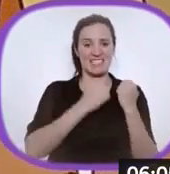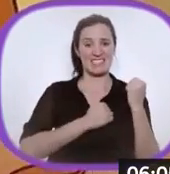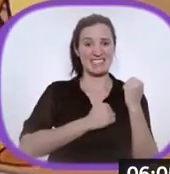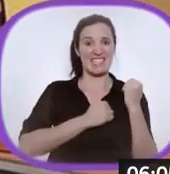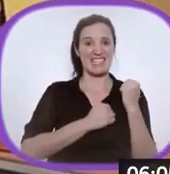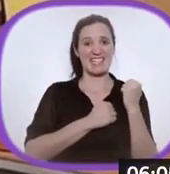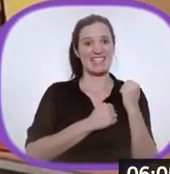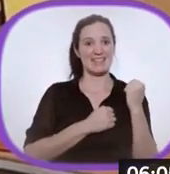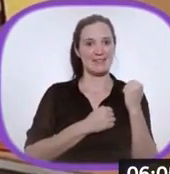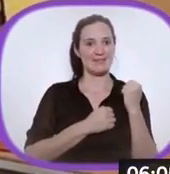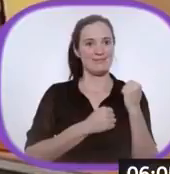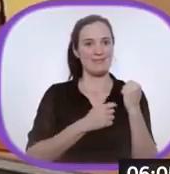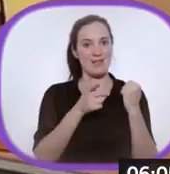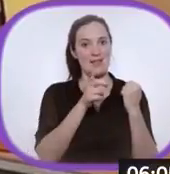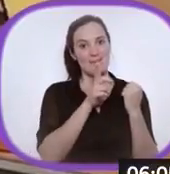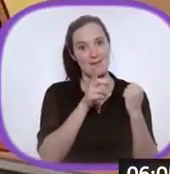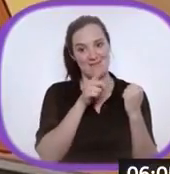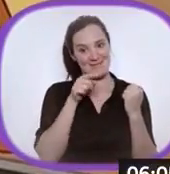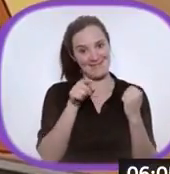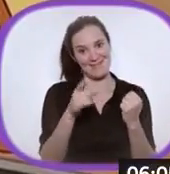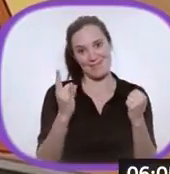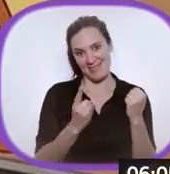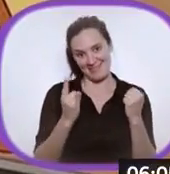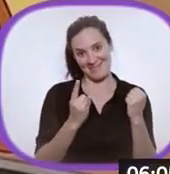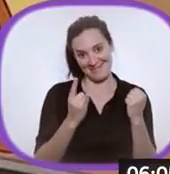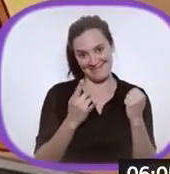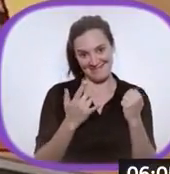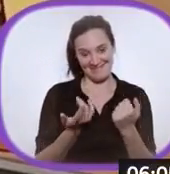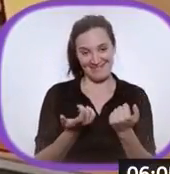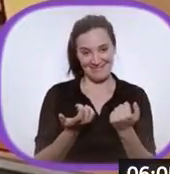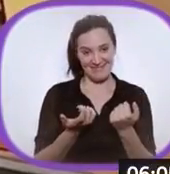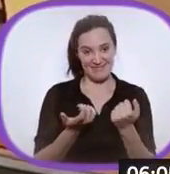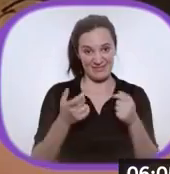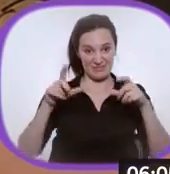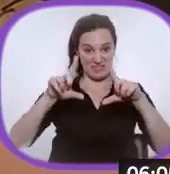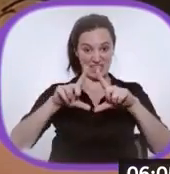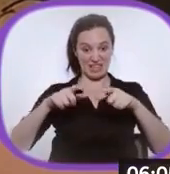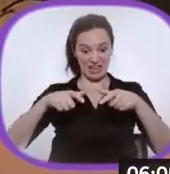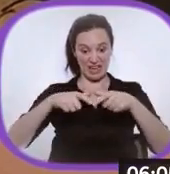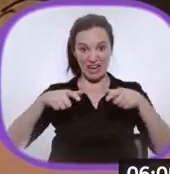Lo siento, capitán, pero cayó con el truco más viejo del mundo. Un ladrillo bajo el sombrero.